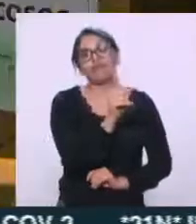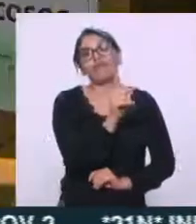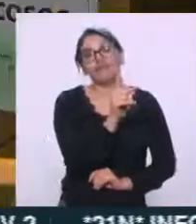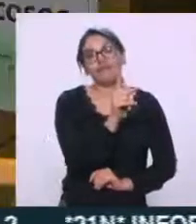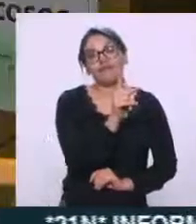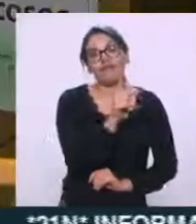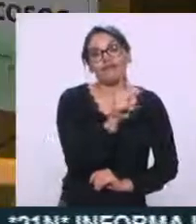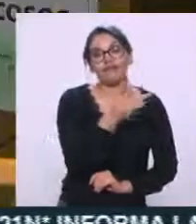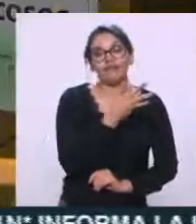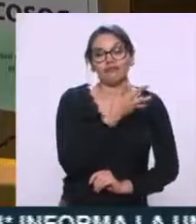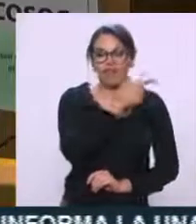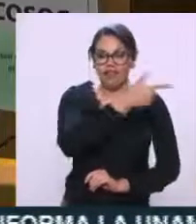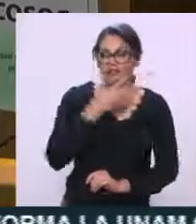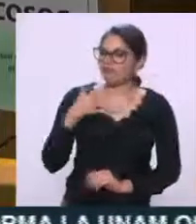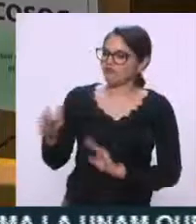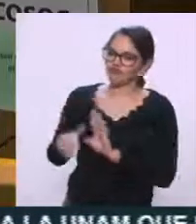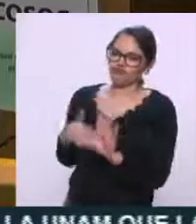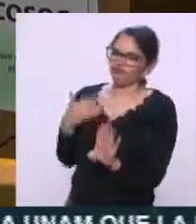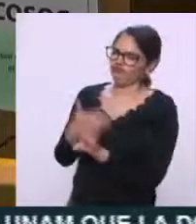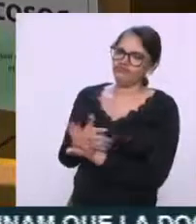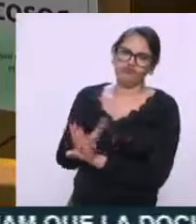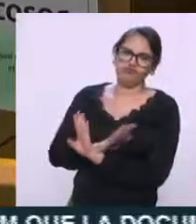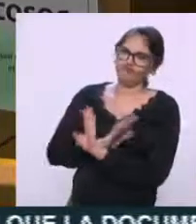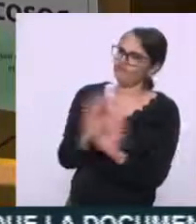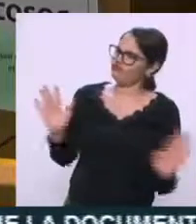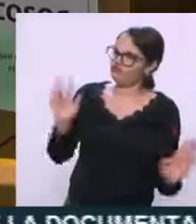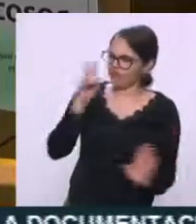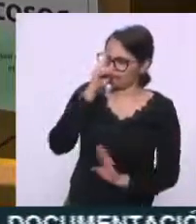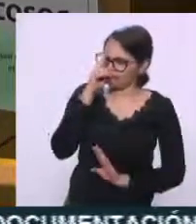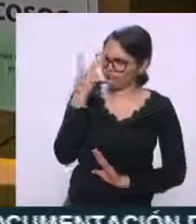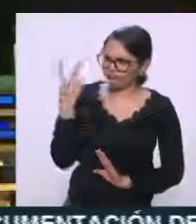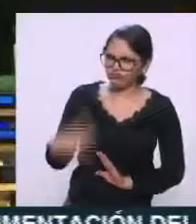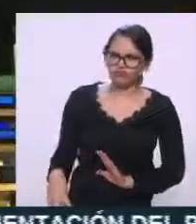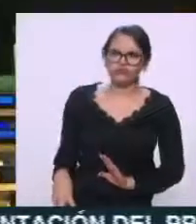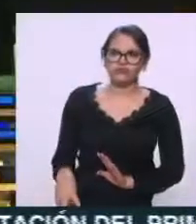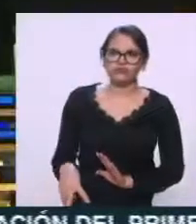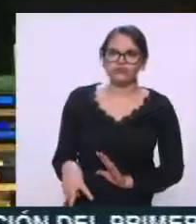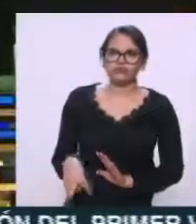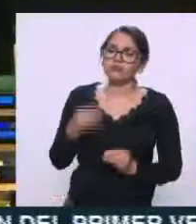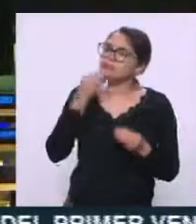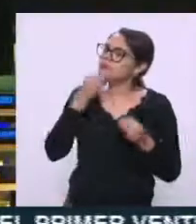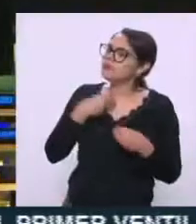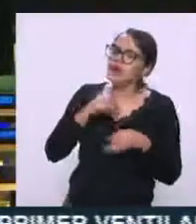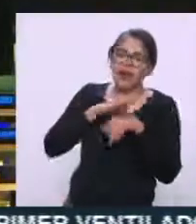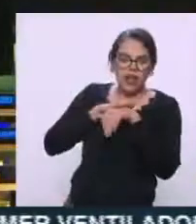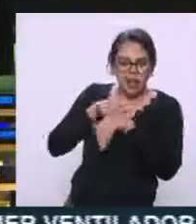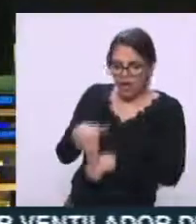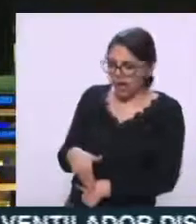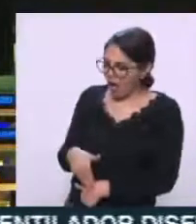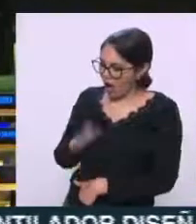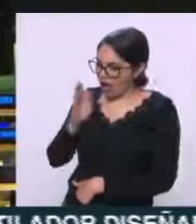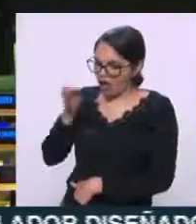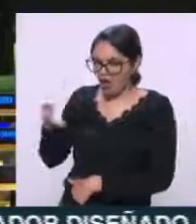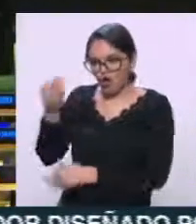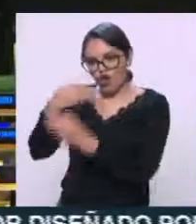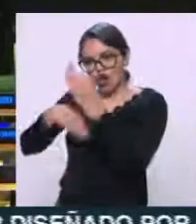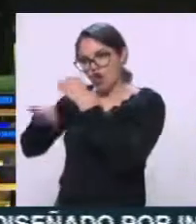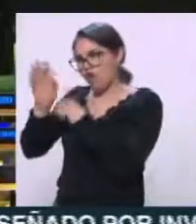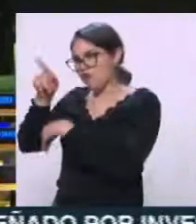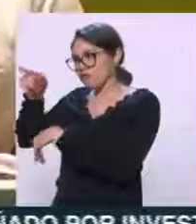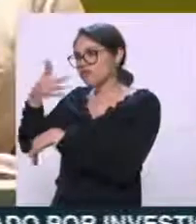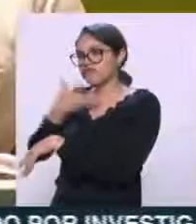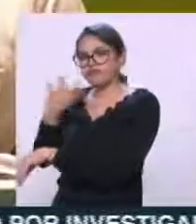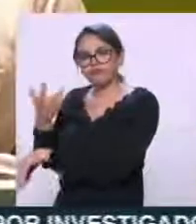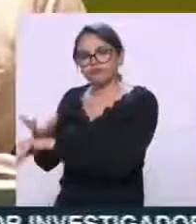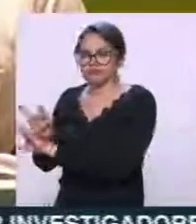se opuso a que México siguiera a ciegas las políticas en ese momento propuestas por los